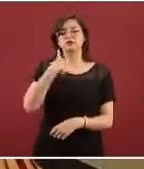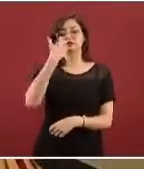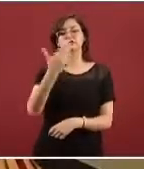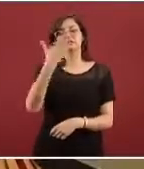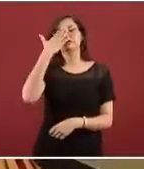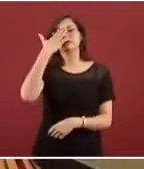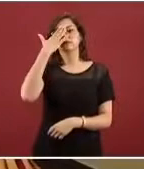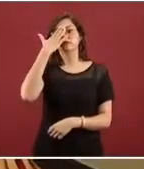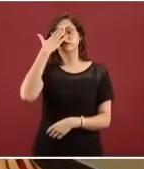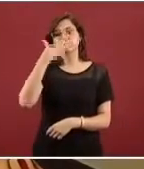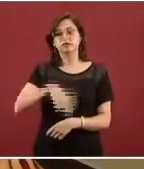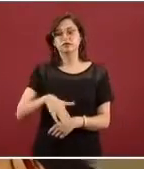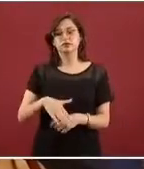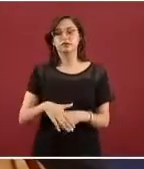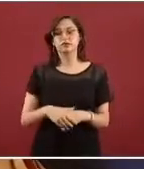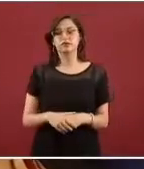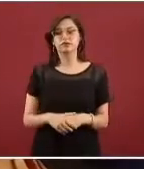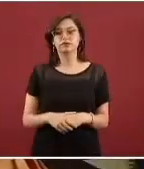esta